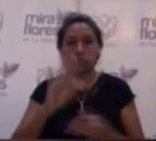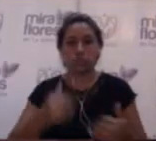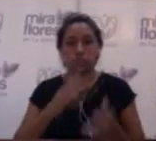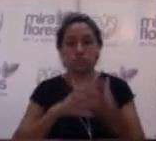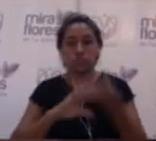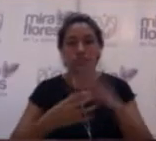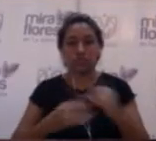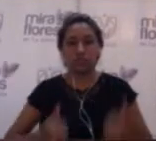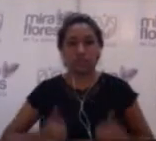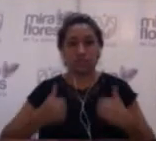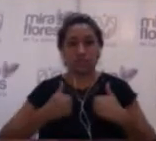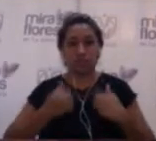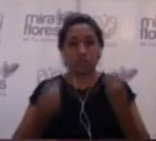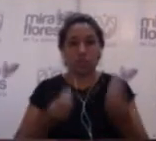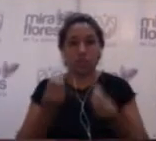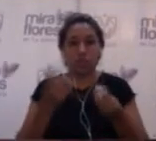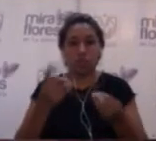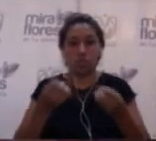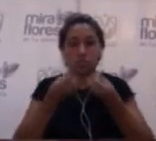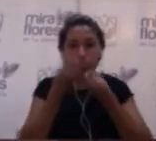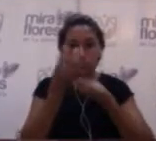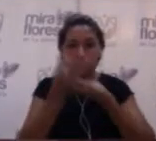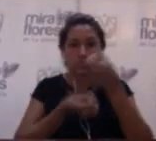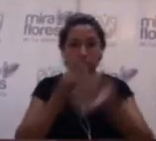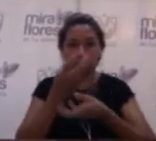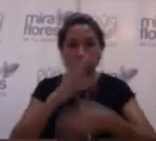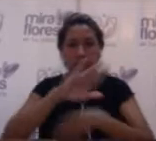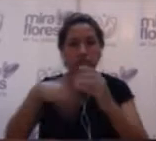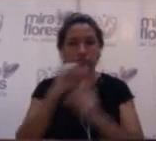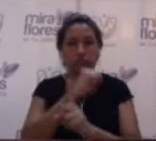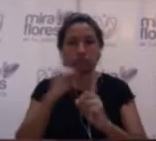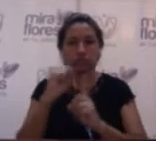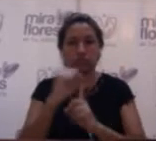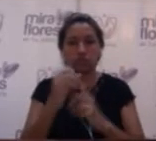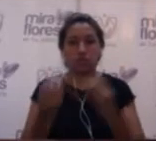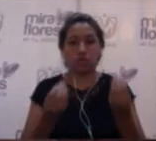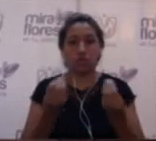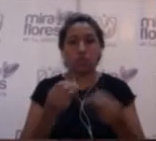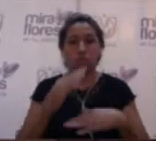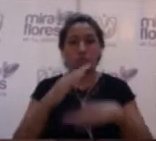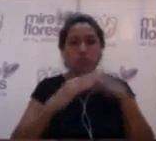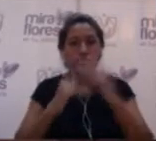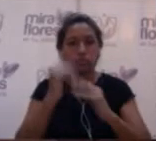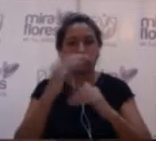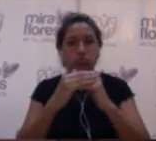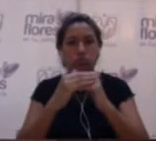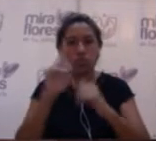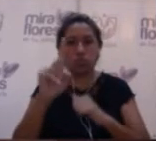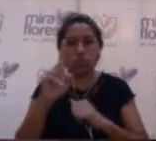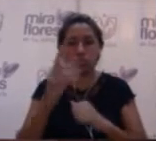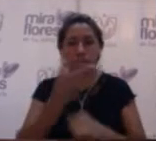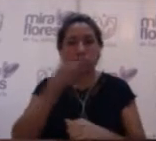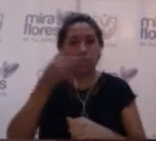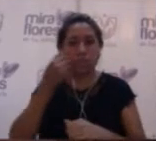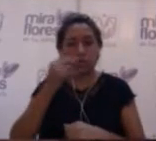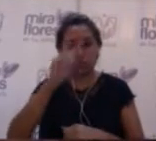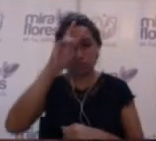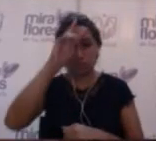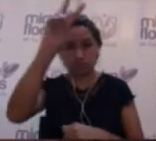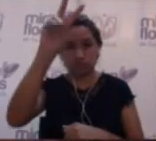por cómo ellas están impactando en la sociedad y qué cosas están haciendo para construir un mejor Perú, sin